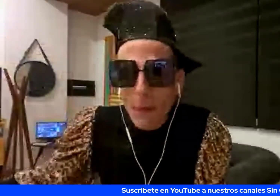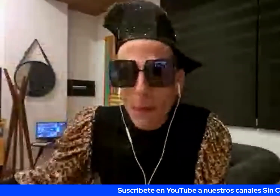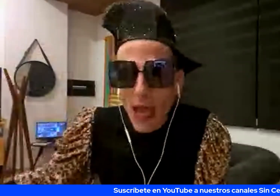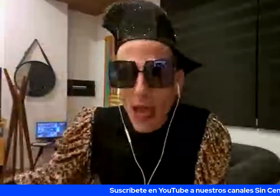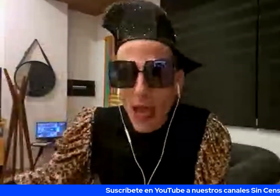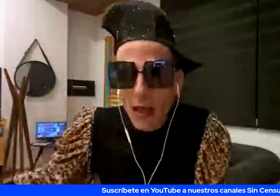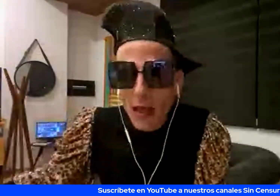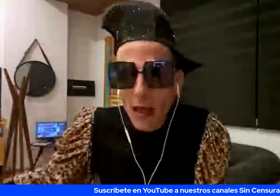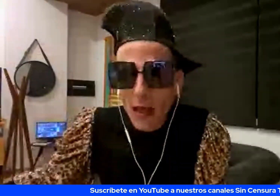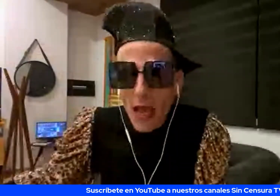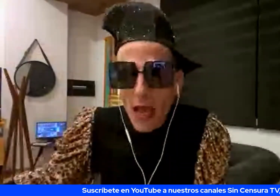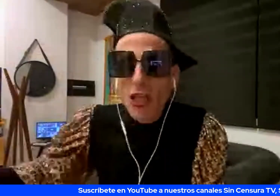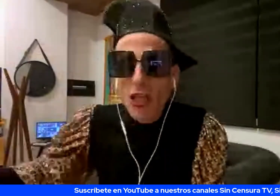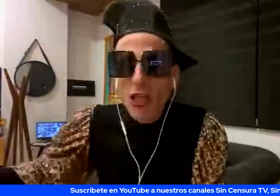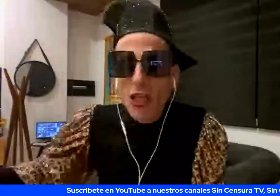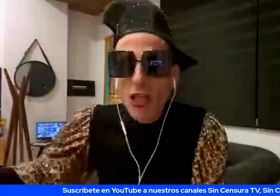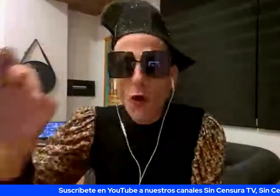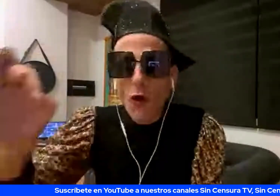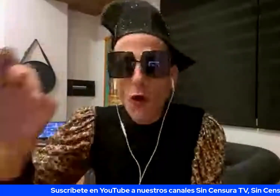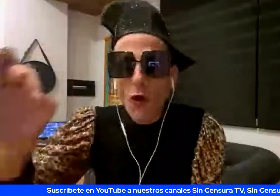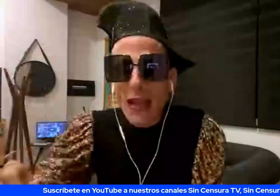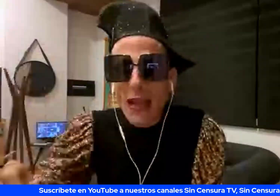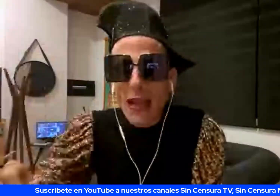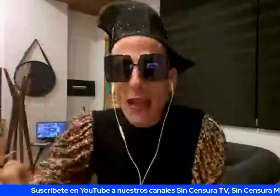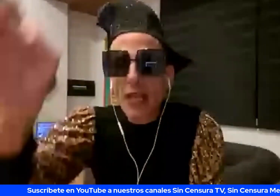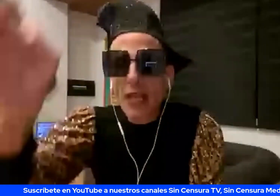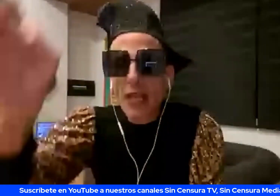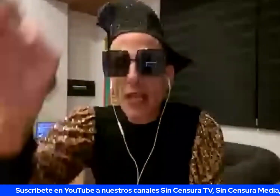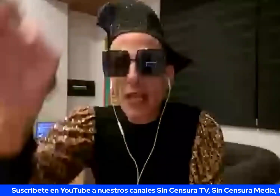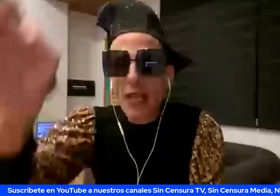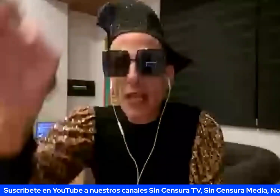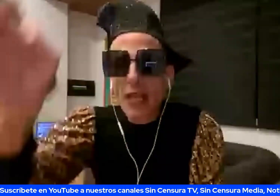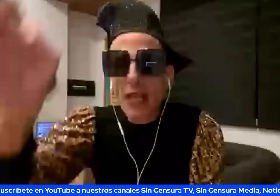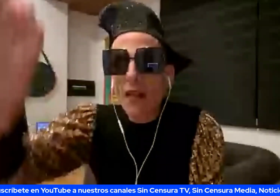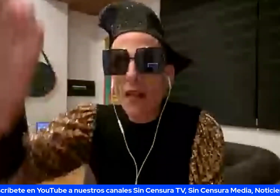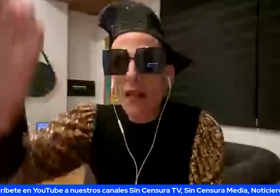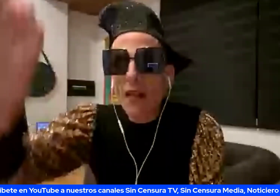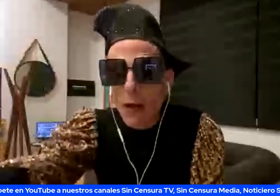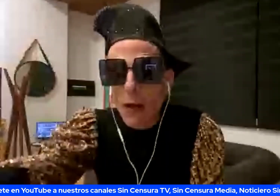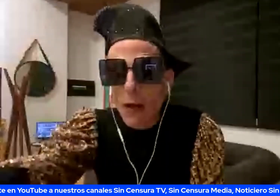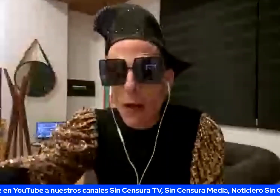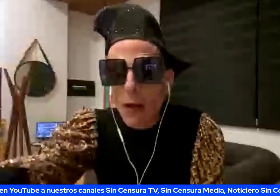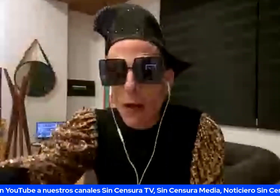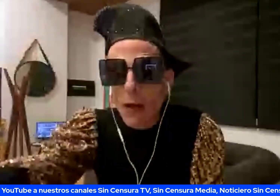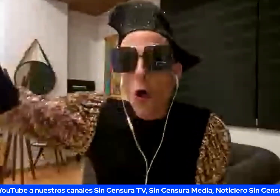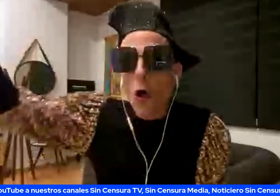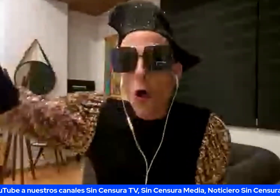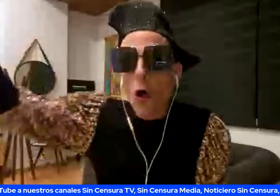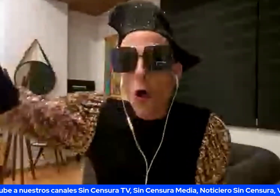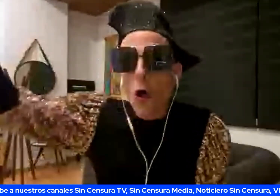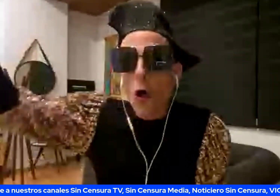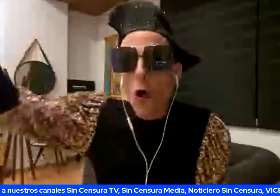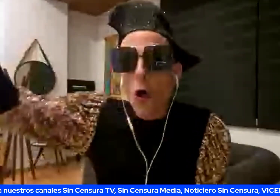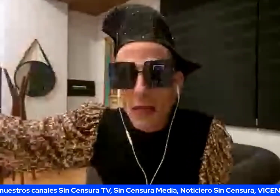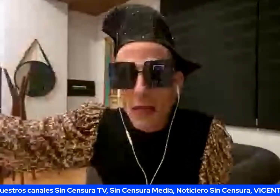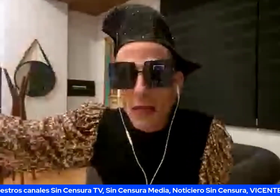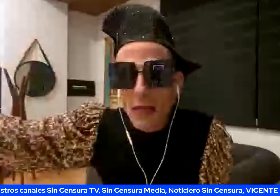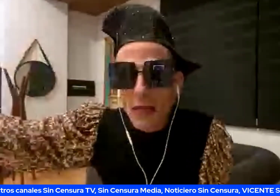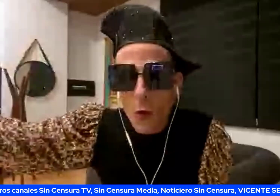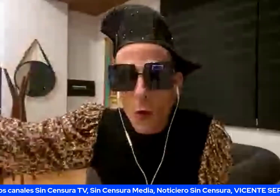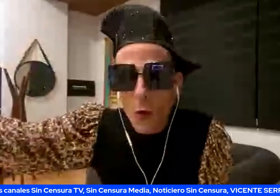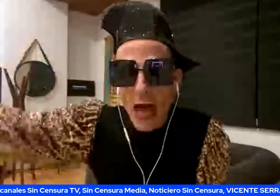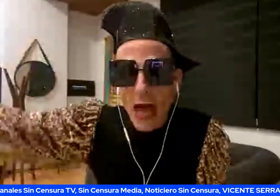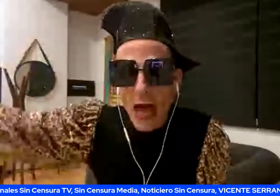lo que pediste. Y todo por no comprarle al fabricante, a las farmacéuticas, todo por no comprarle a tu